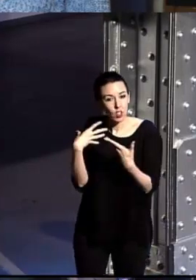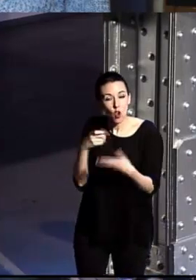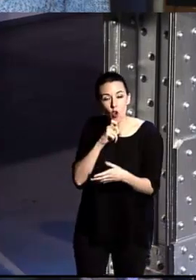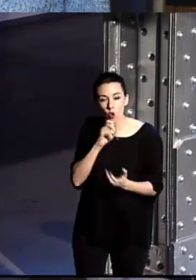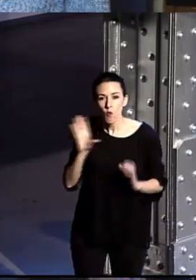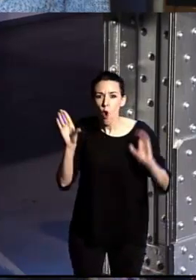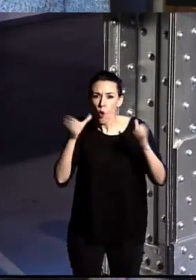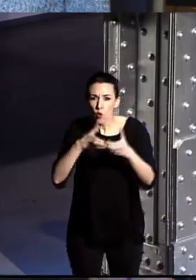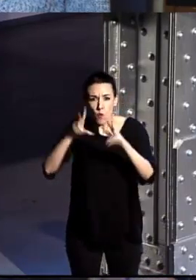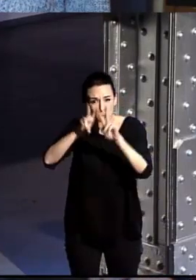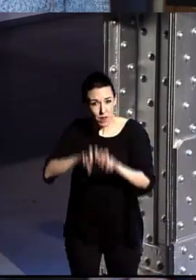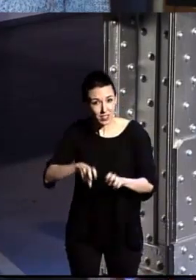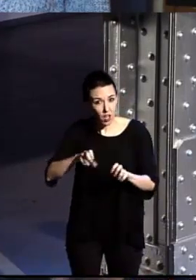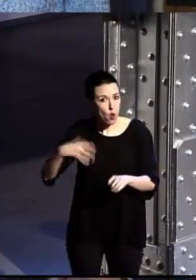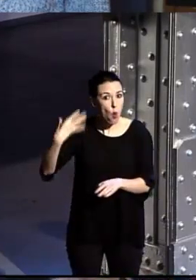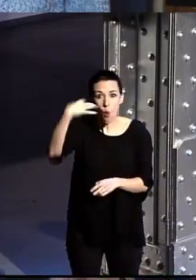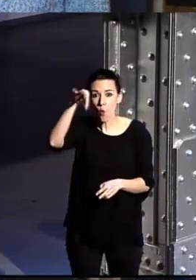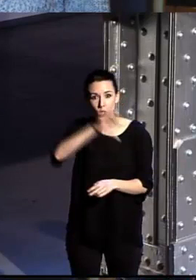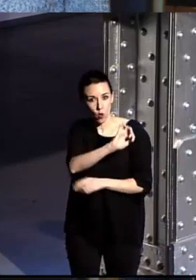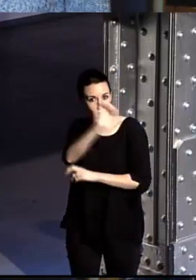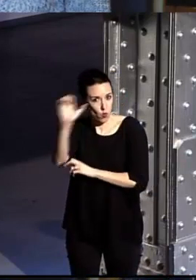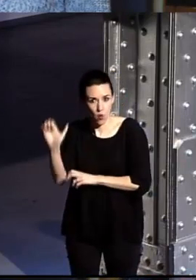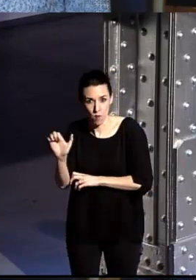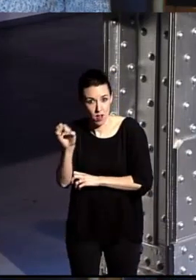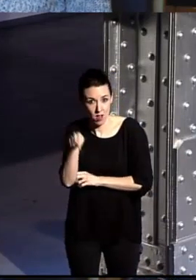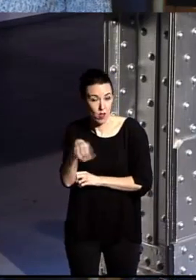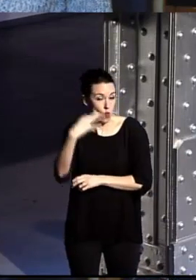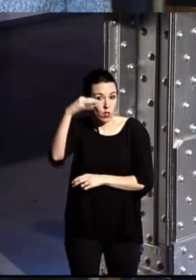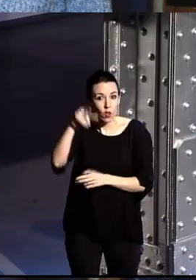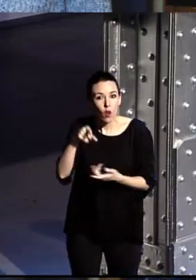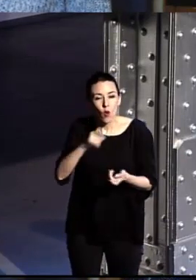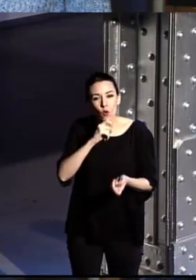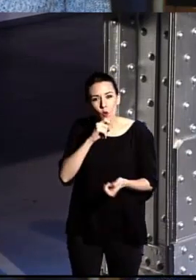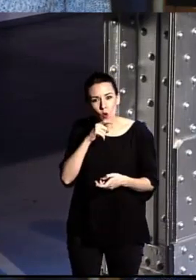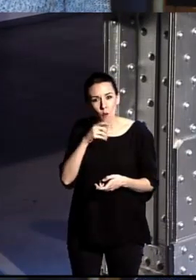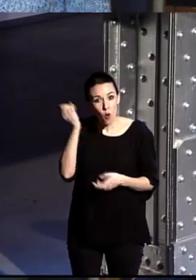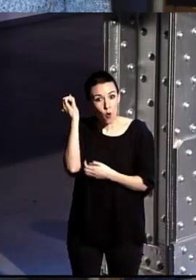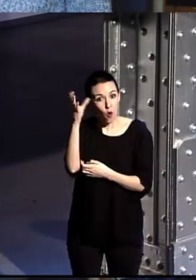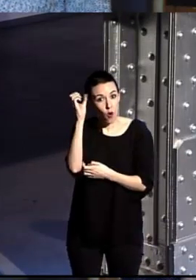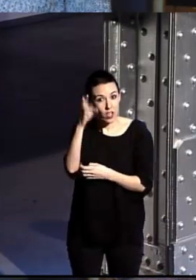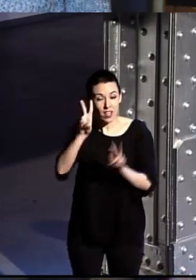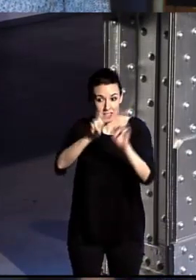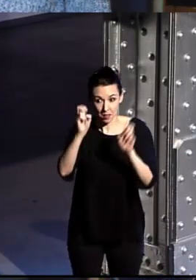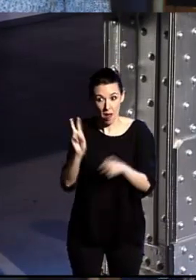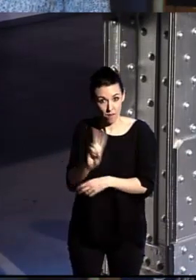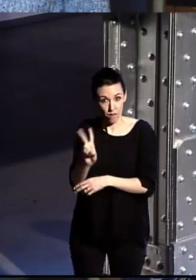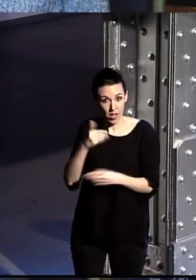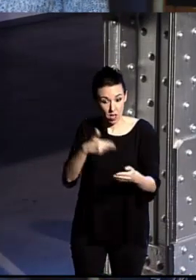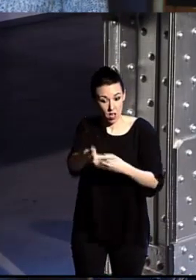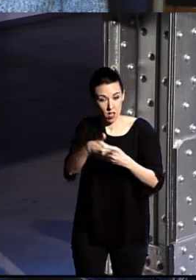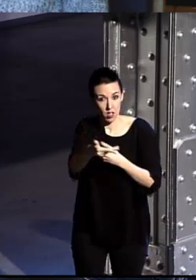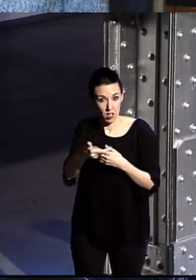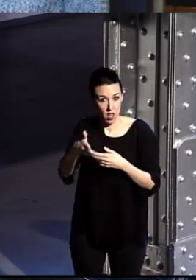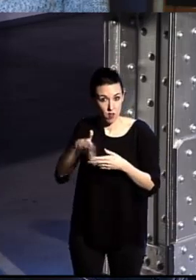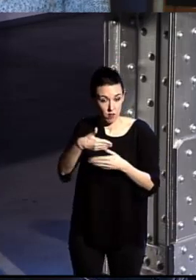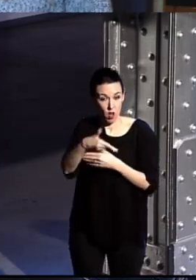cómo este grupo de investigación, único en Europa además, cómo estas jornadas que va a haber sobre Julio Verne próximamente